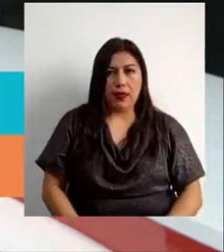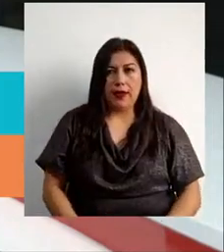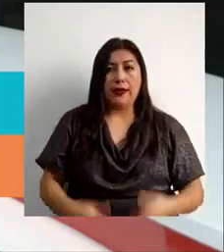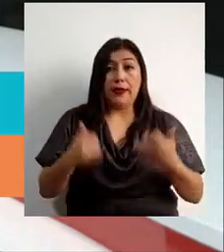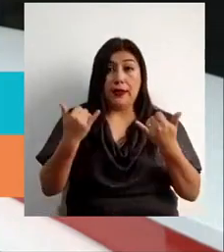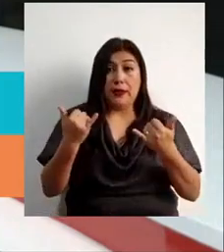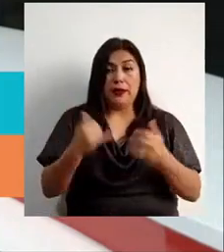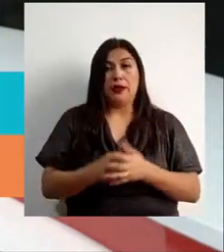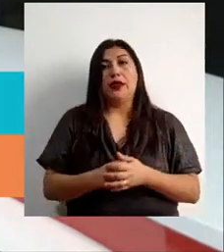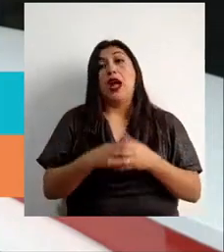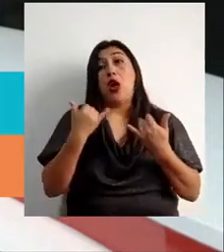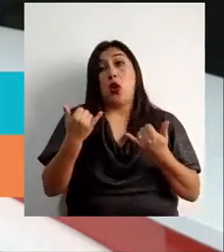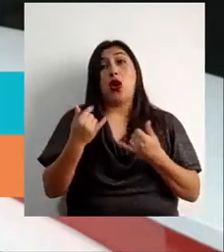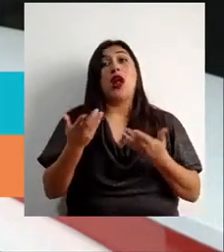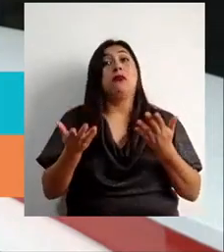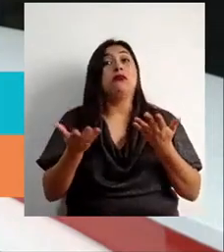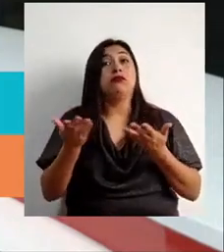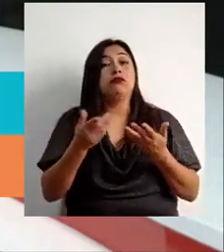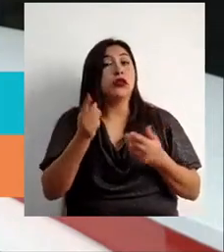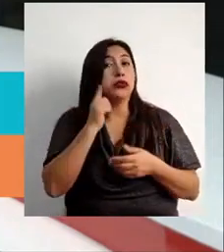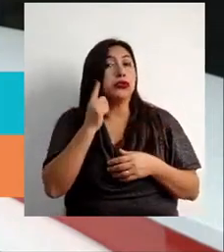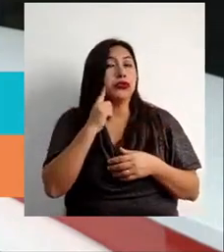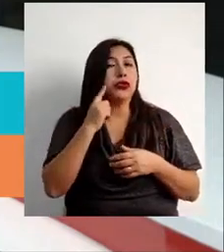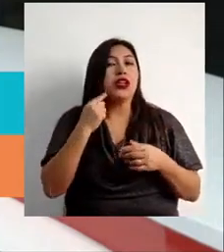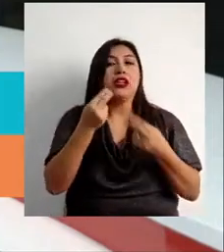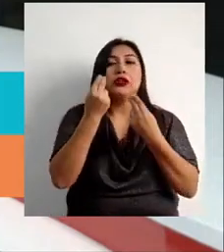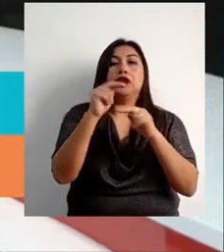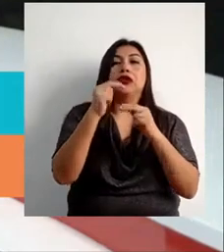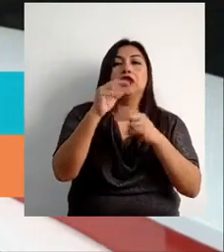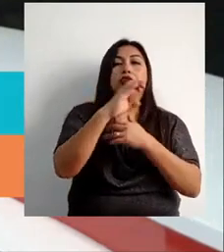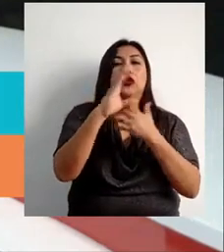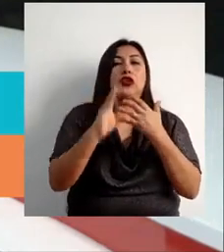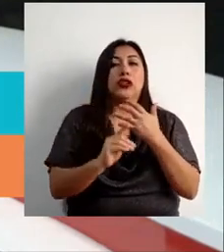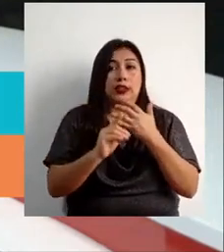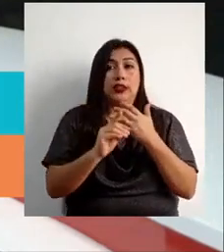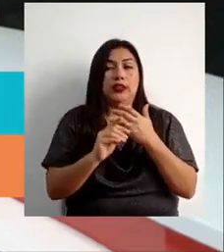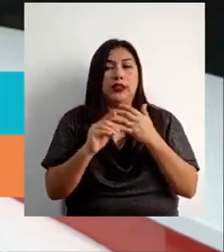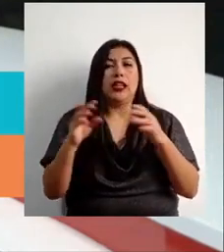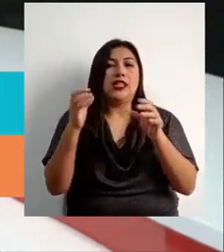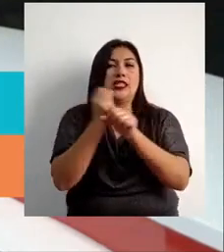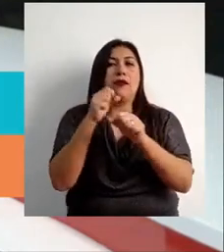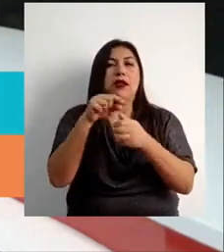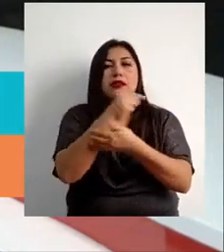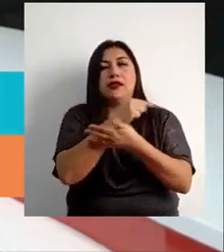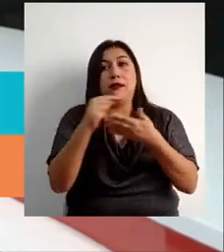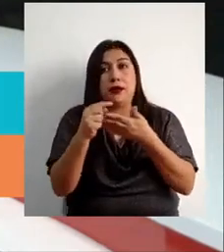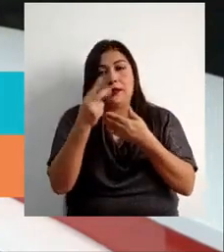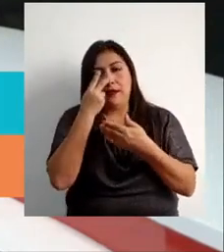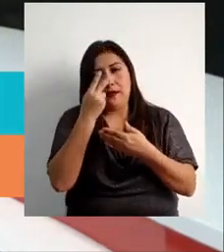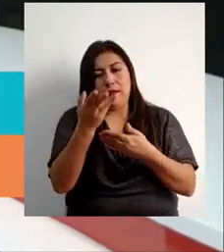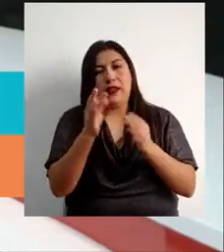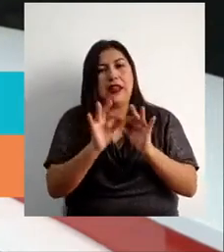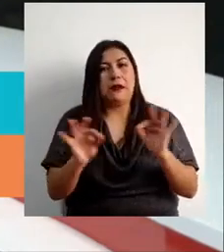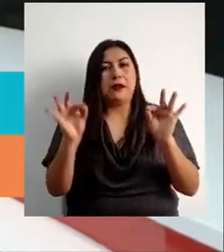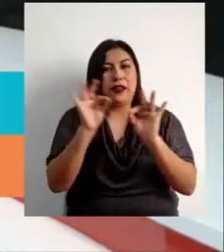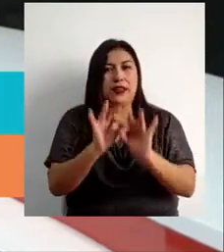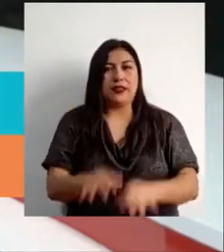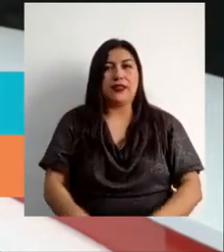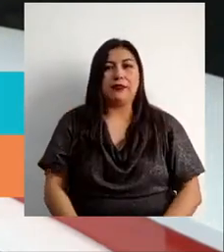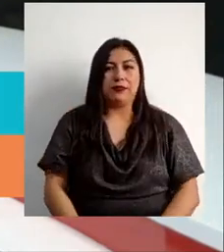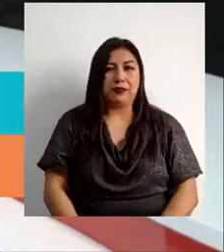nuestro resumen de noticias con las más importantes de la semana. Así es que les